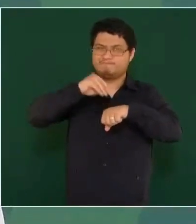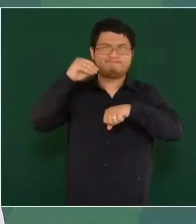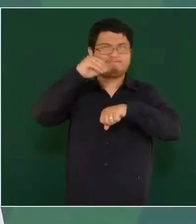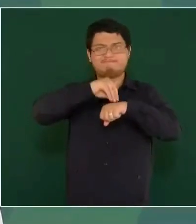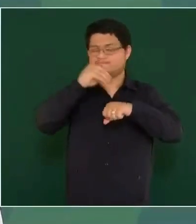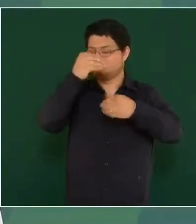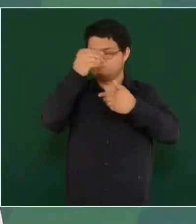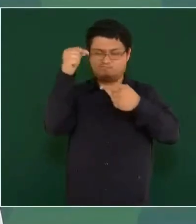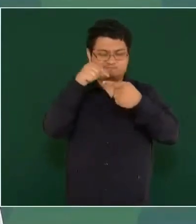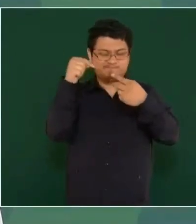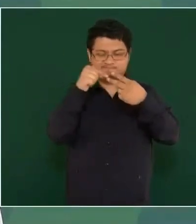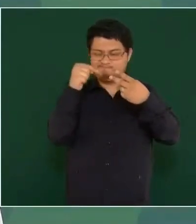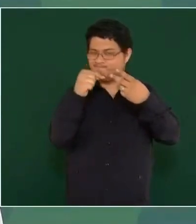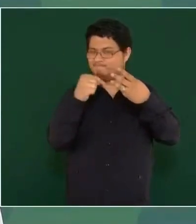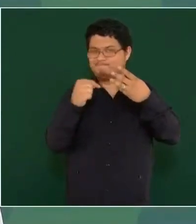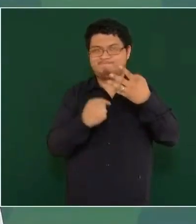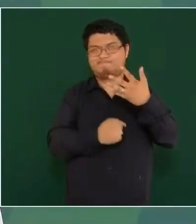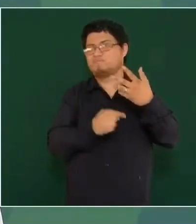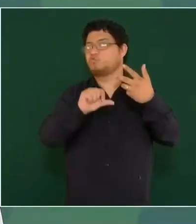muchas cosas